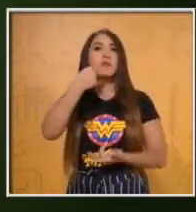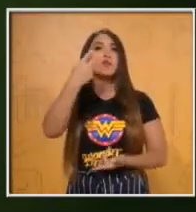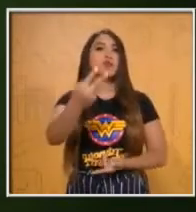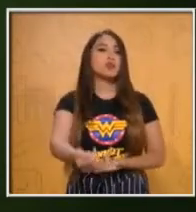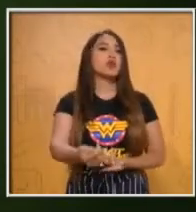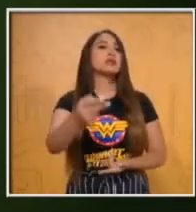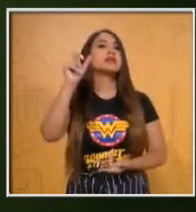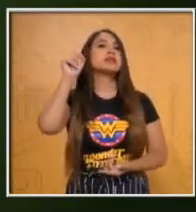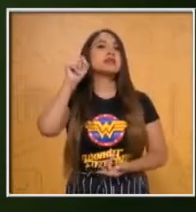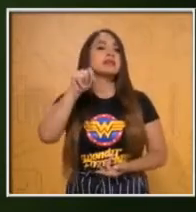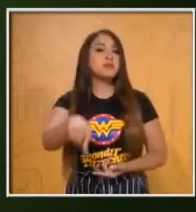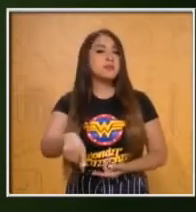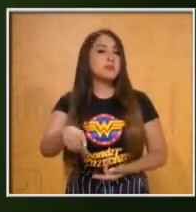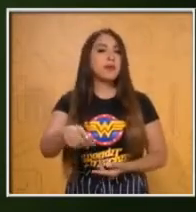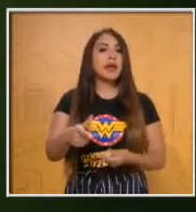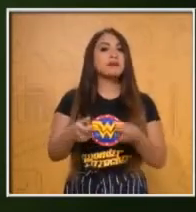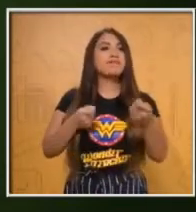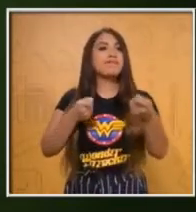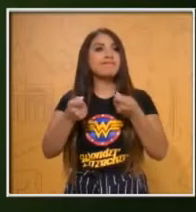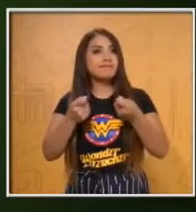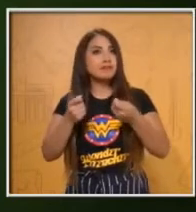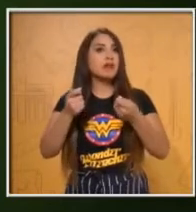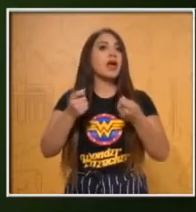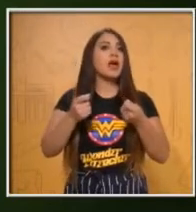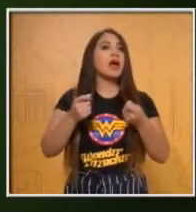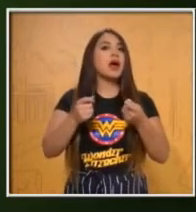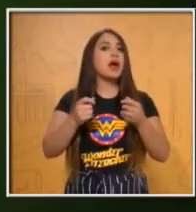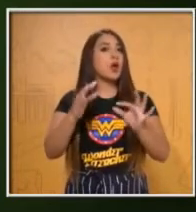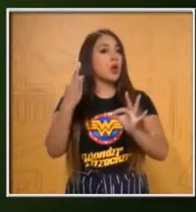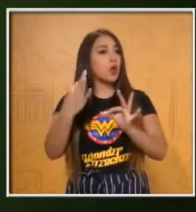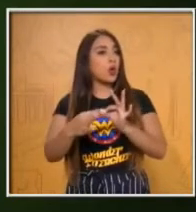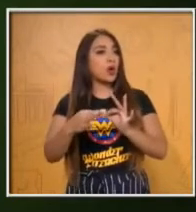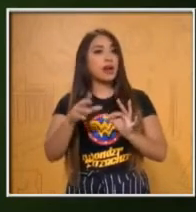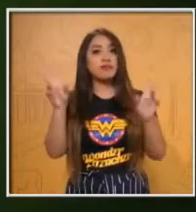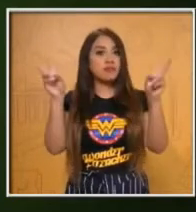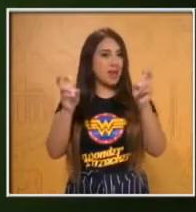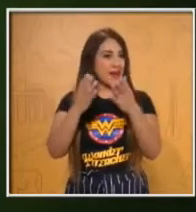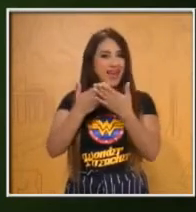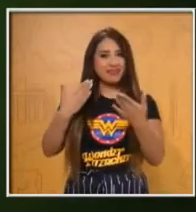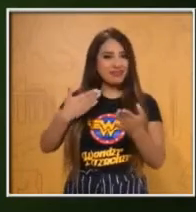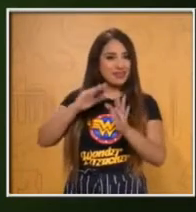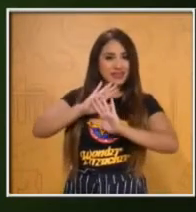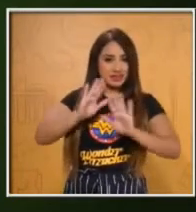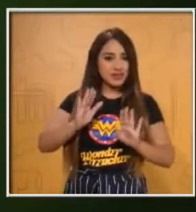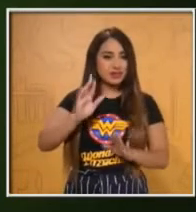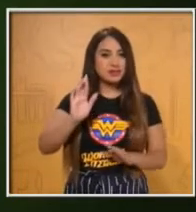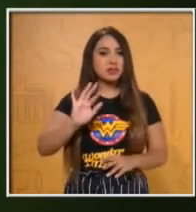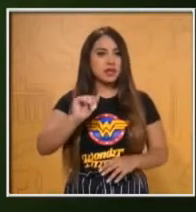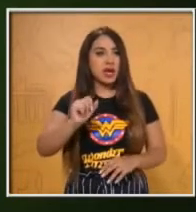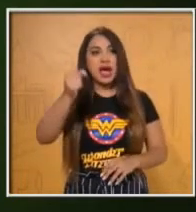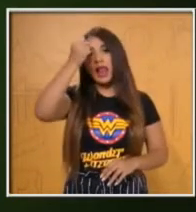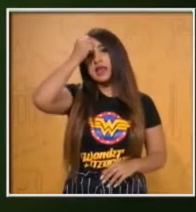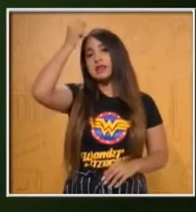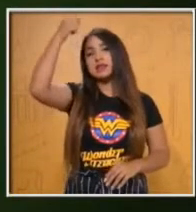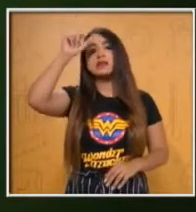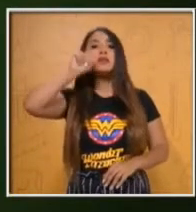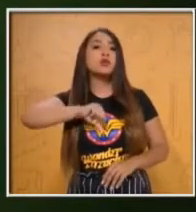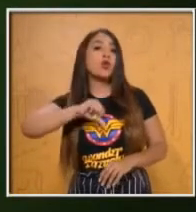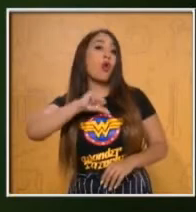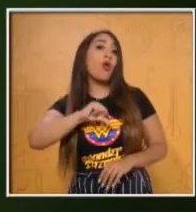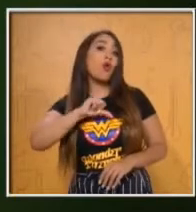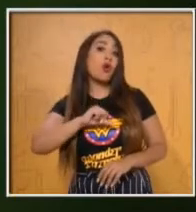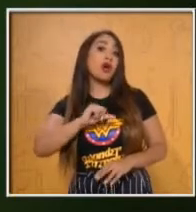la entonación adecuada. Es un tema que ya hemos estado viendo y el acertijo del día de hoy, que es